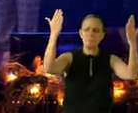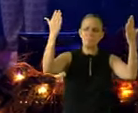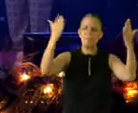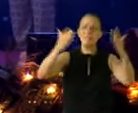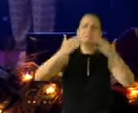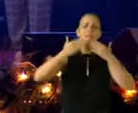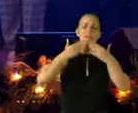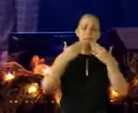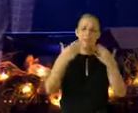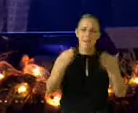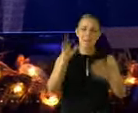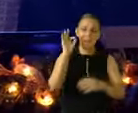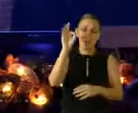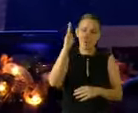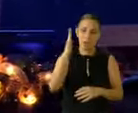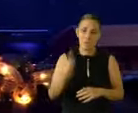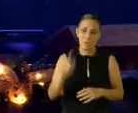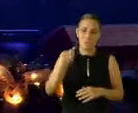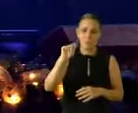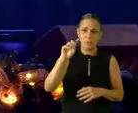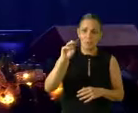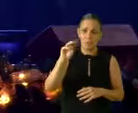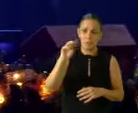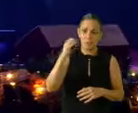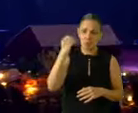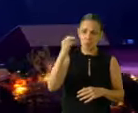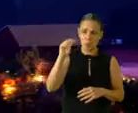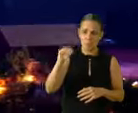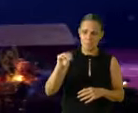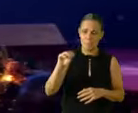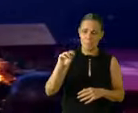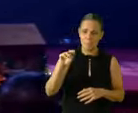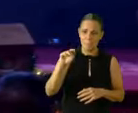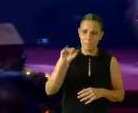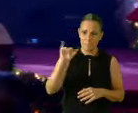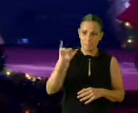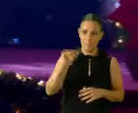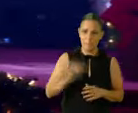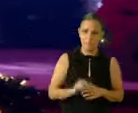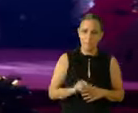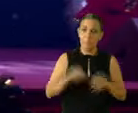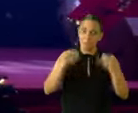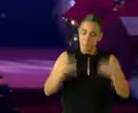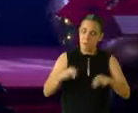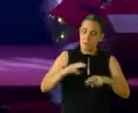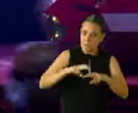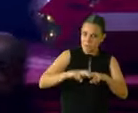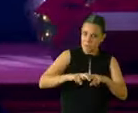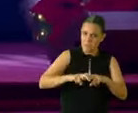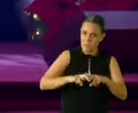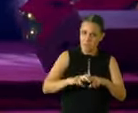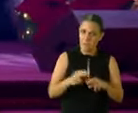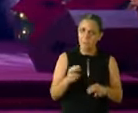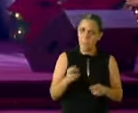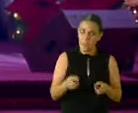Gracias, Pastor Tommy, por no rendirte. Bueno, y yo tengo que decir, pueden sentarse rápidamente.